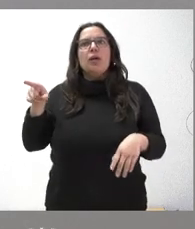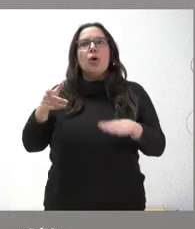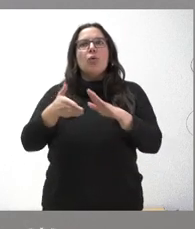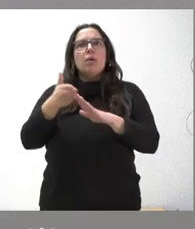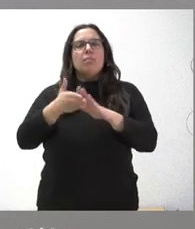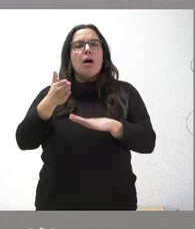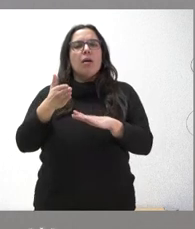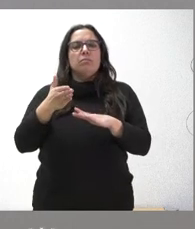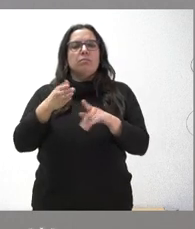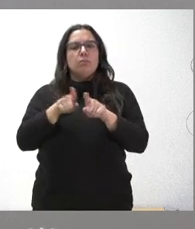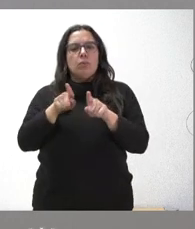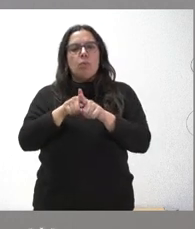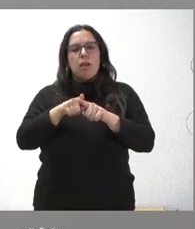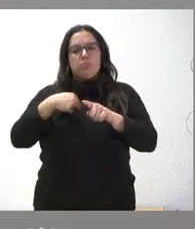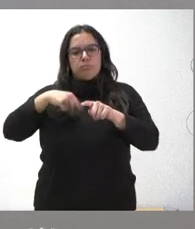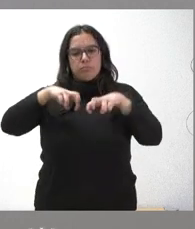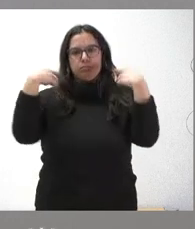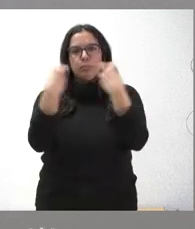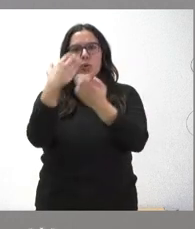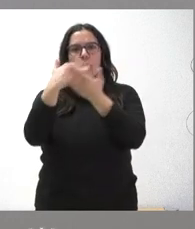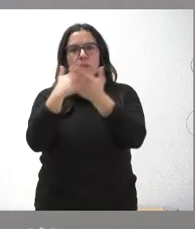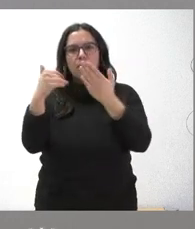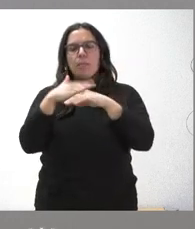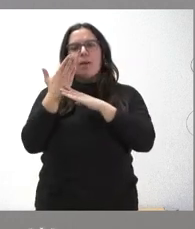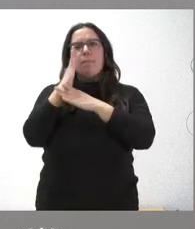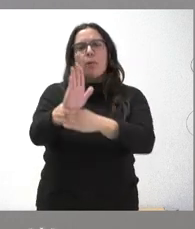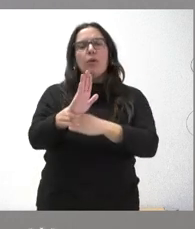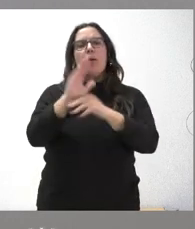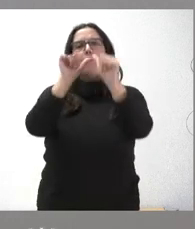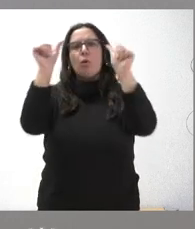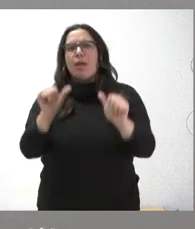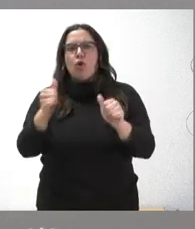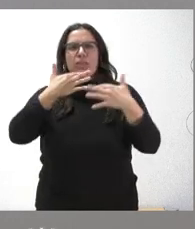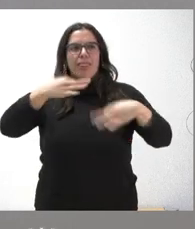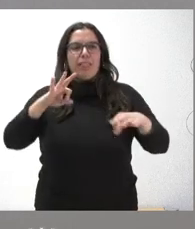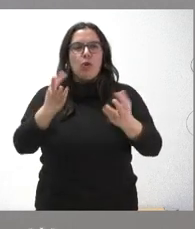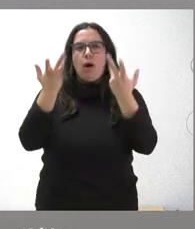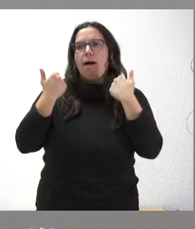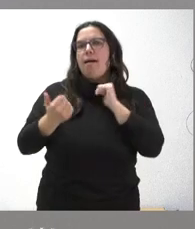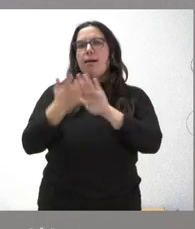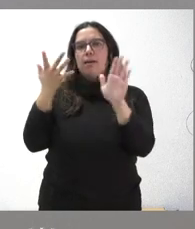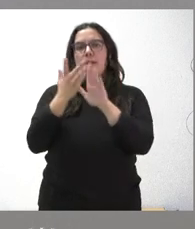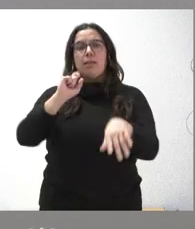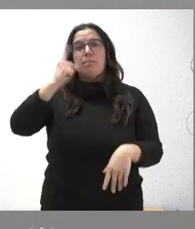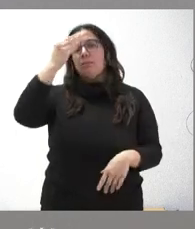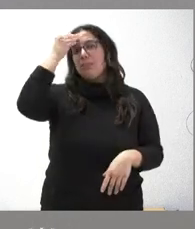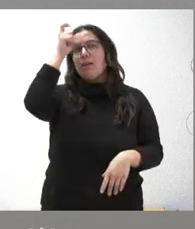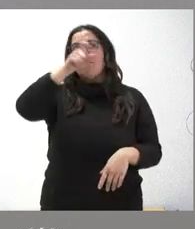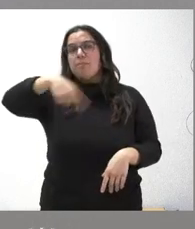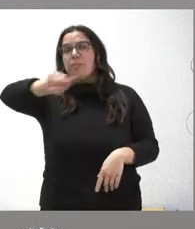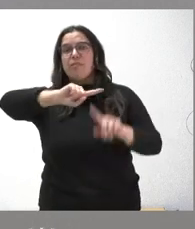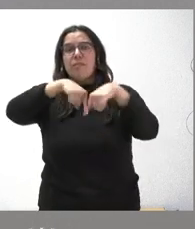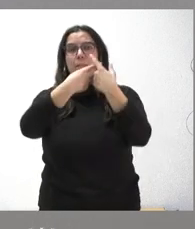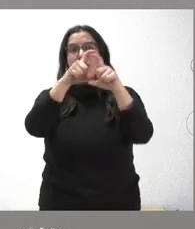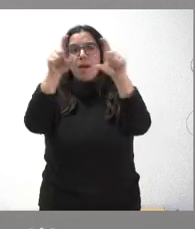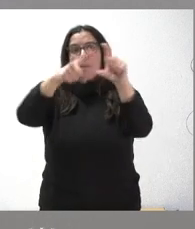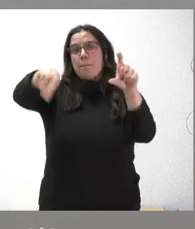autónomas y va a tener que plantear un modelo más sencillo y más ágil y sobre todo pensando en las familias y en las empresas para que lo puedan